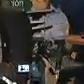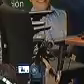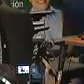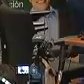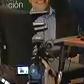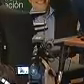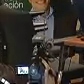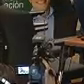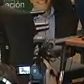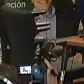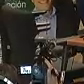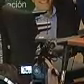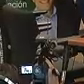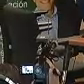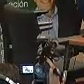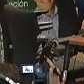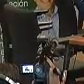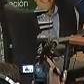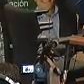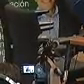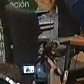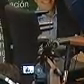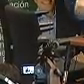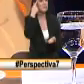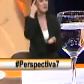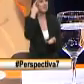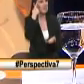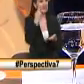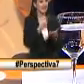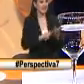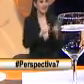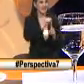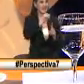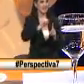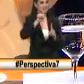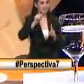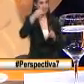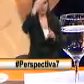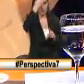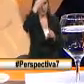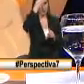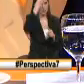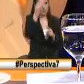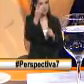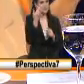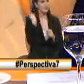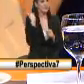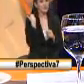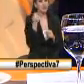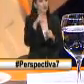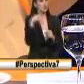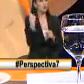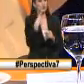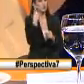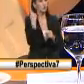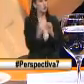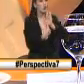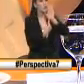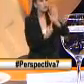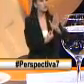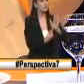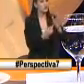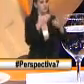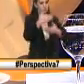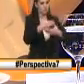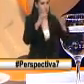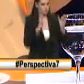la deserción, sobre todo en los jóvenes de bachillerato. El sistema educativo debe no solo transmitir un paquete